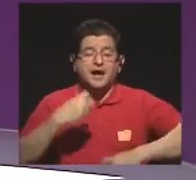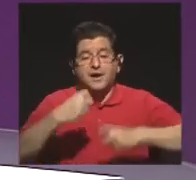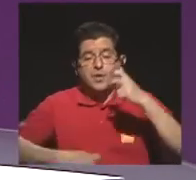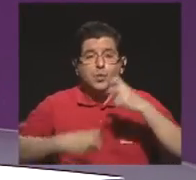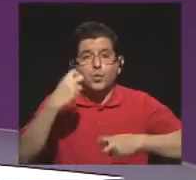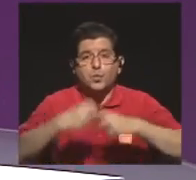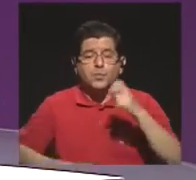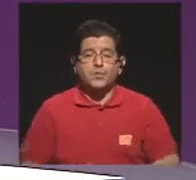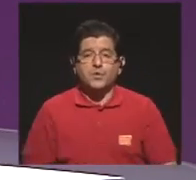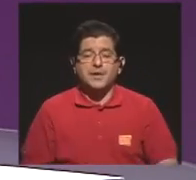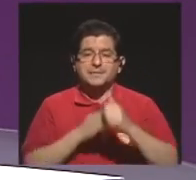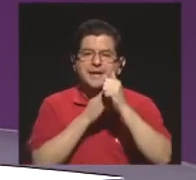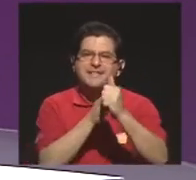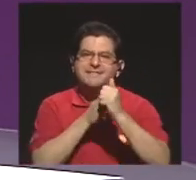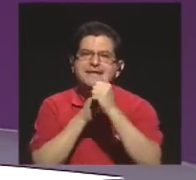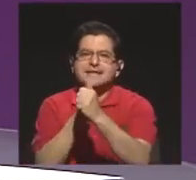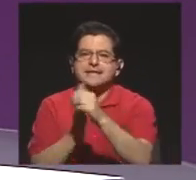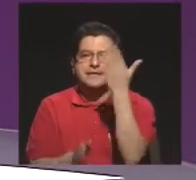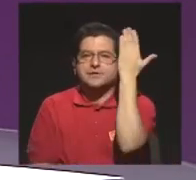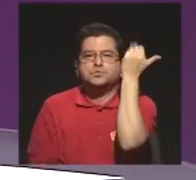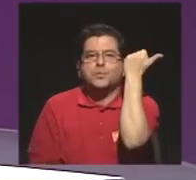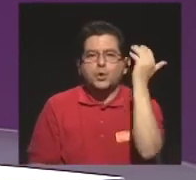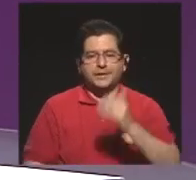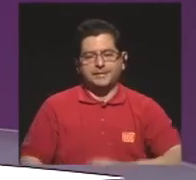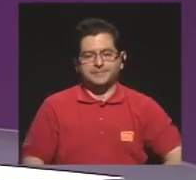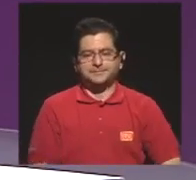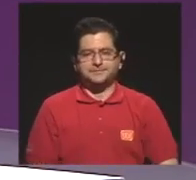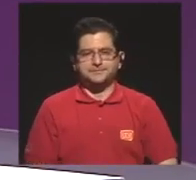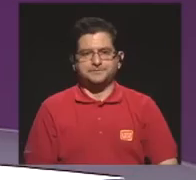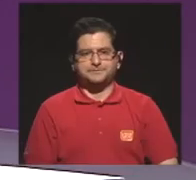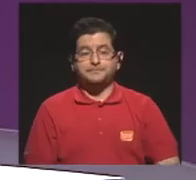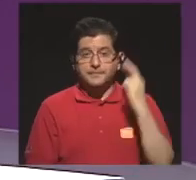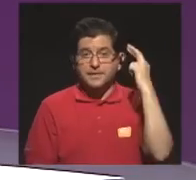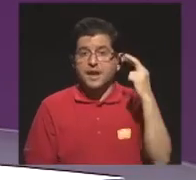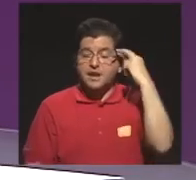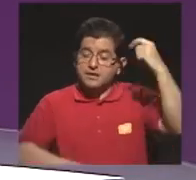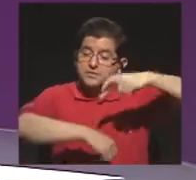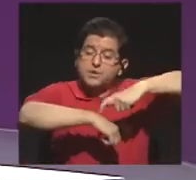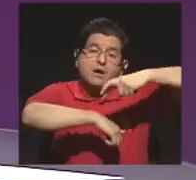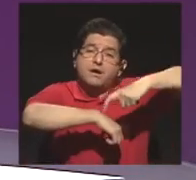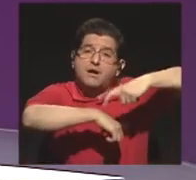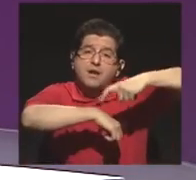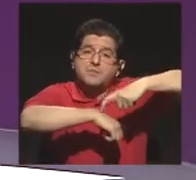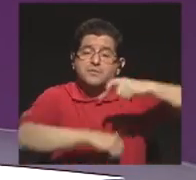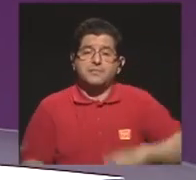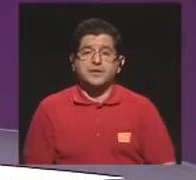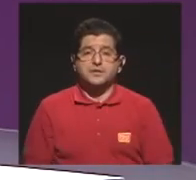problema de encabezamientos. ¿Por qué? Precisamente, Marta, porque a la hora de que